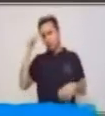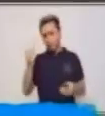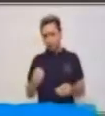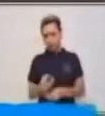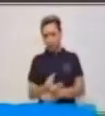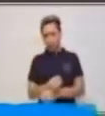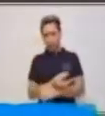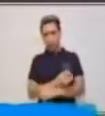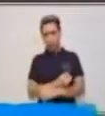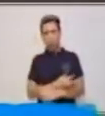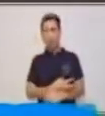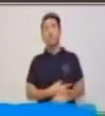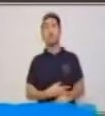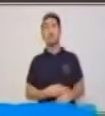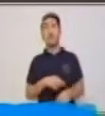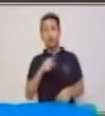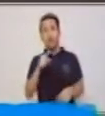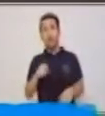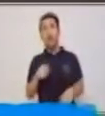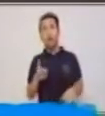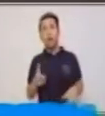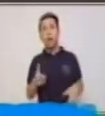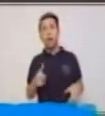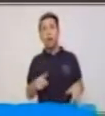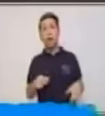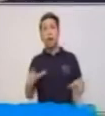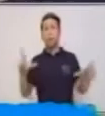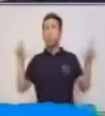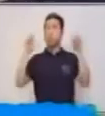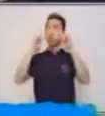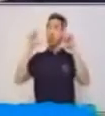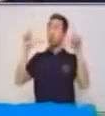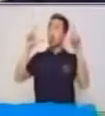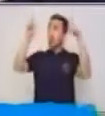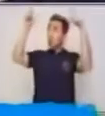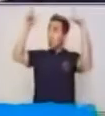para protegerse del sol.